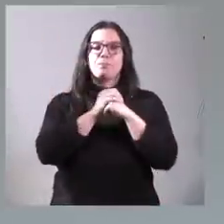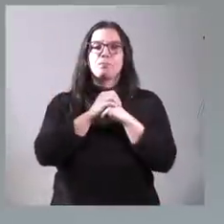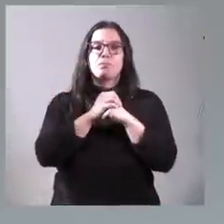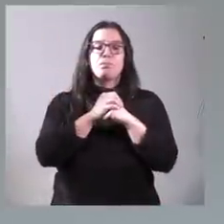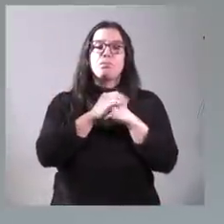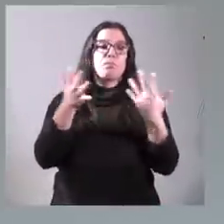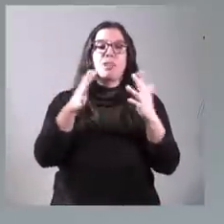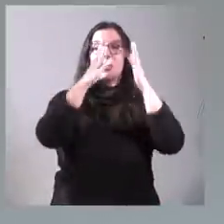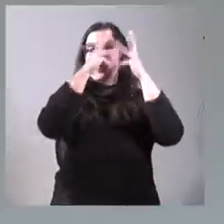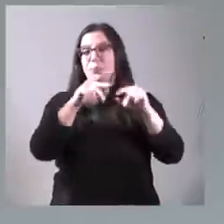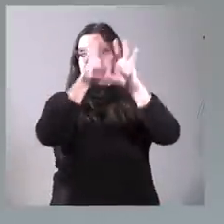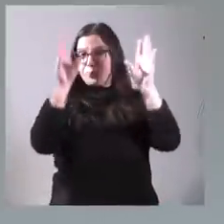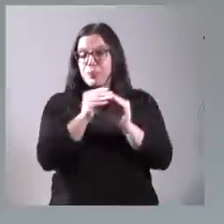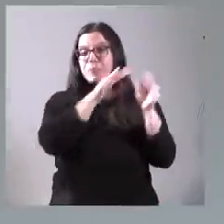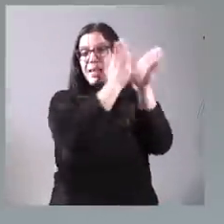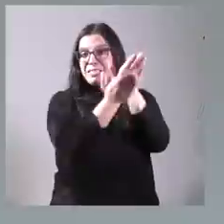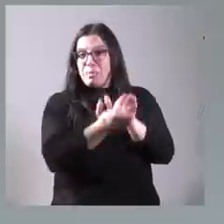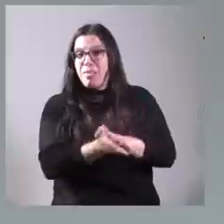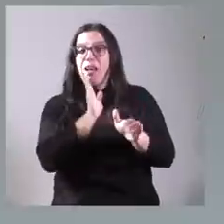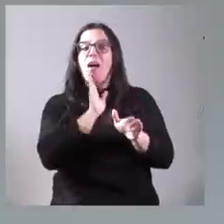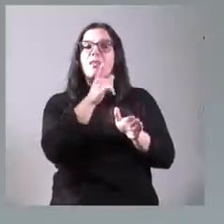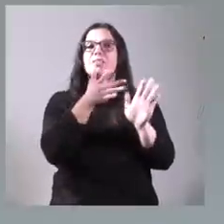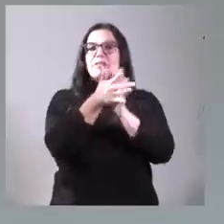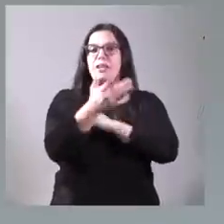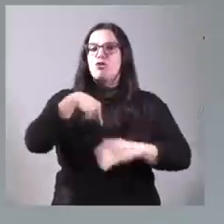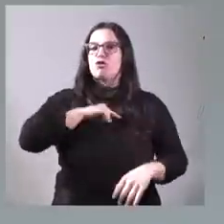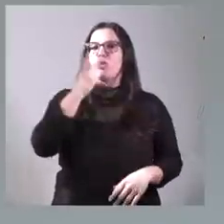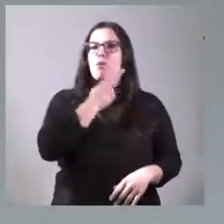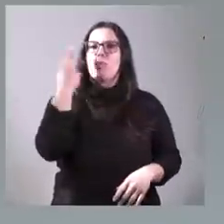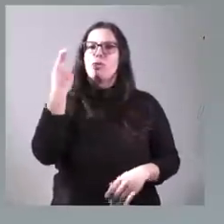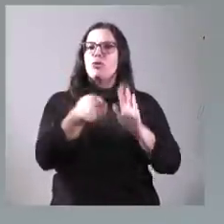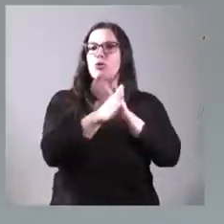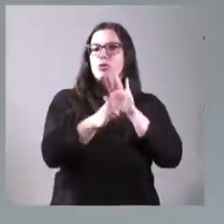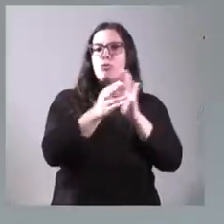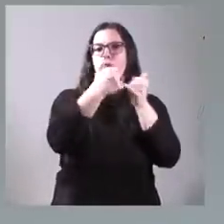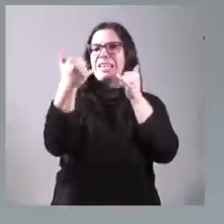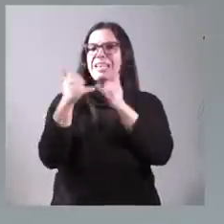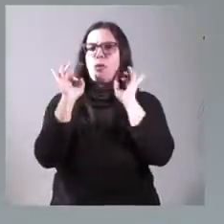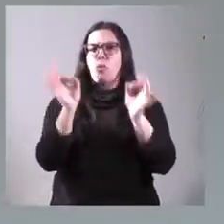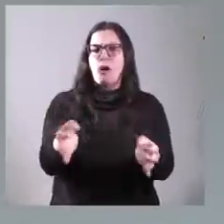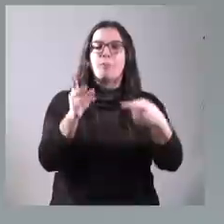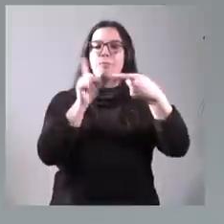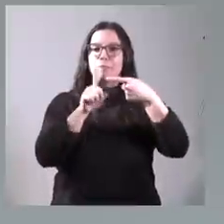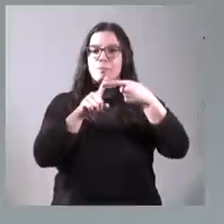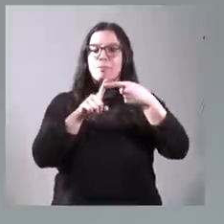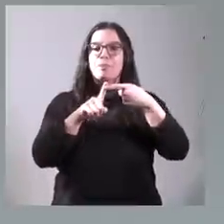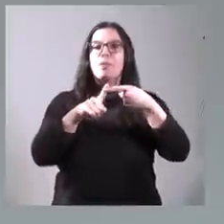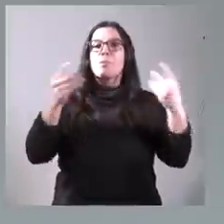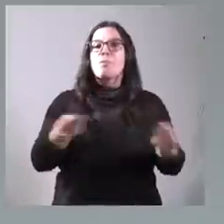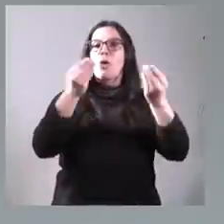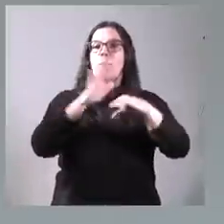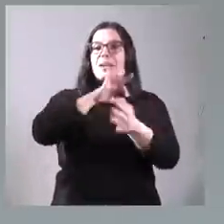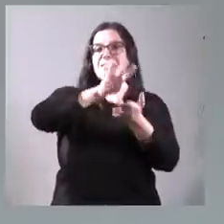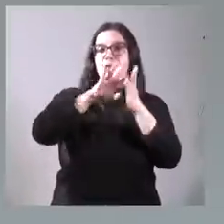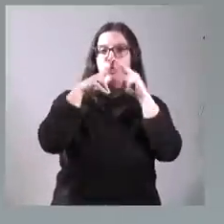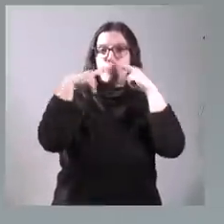un balance de estos expedientes ven ustedes que mantenemos el compromiso en torno a varias líneas en primer lugar la mejora de los servicios